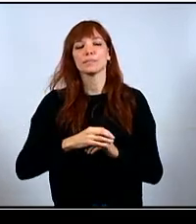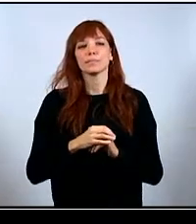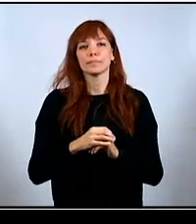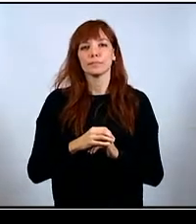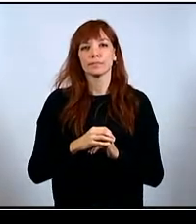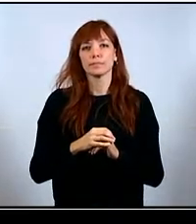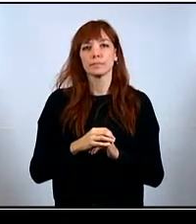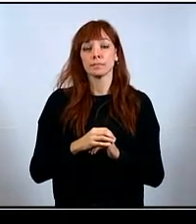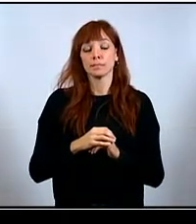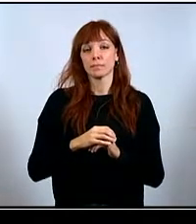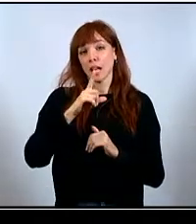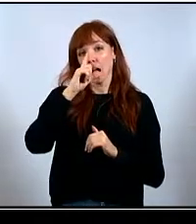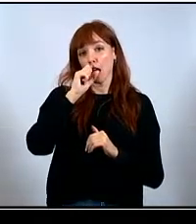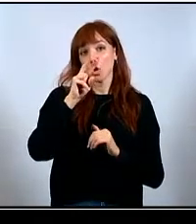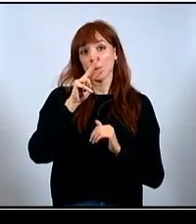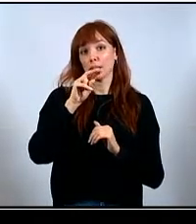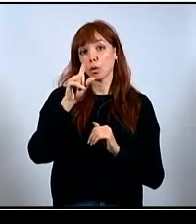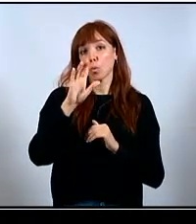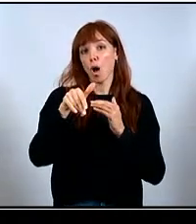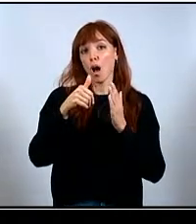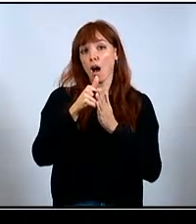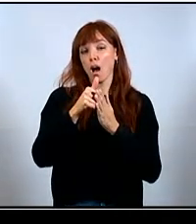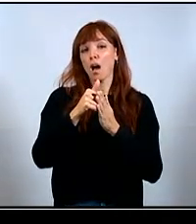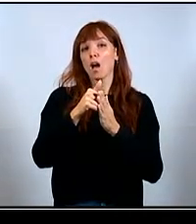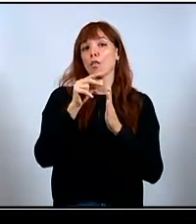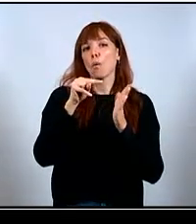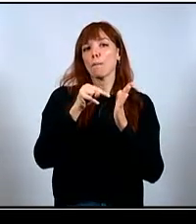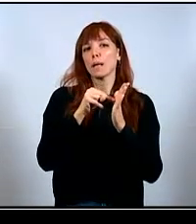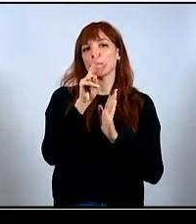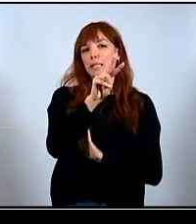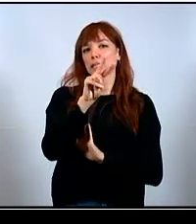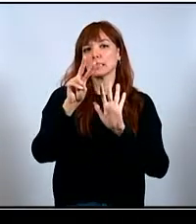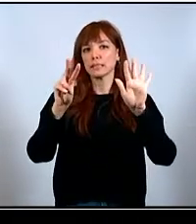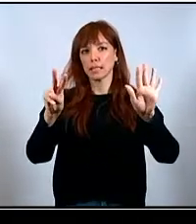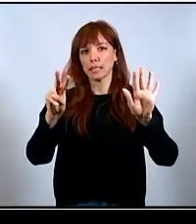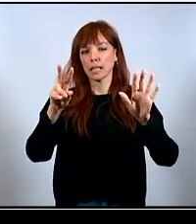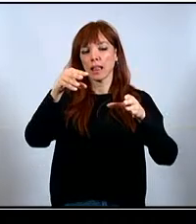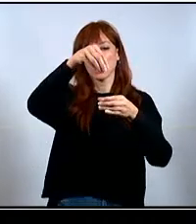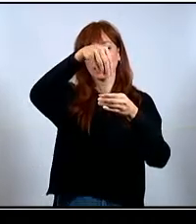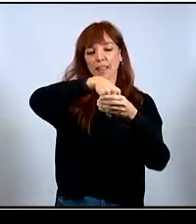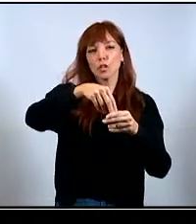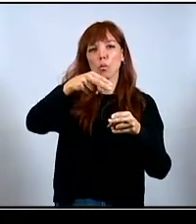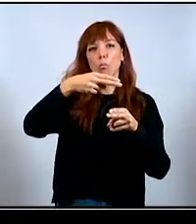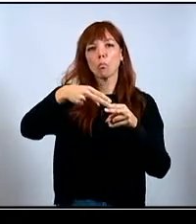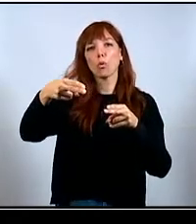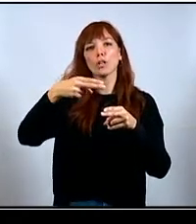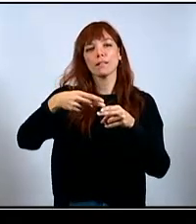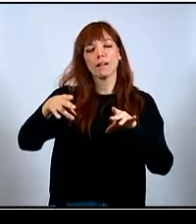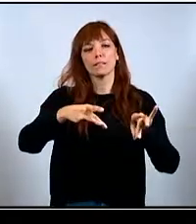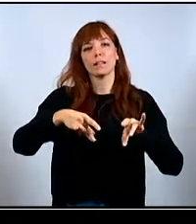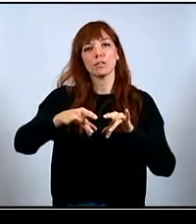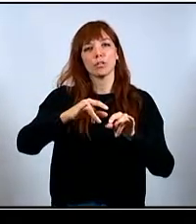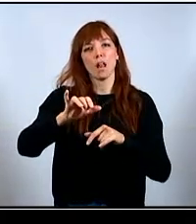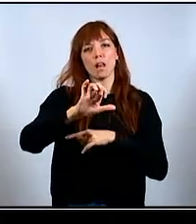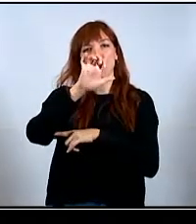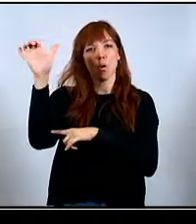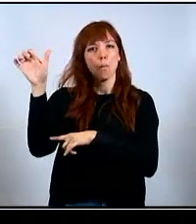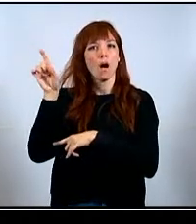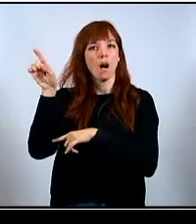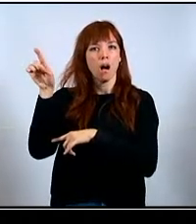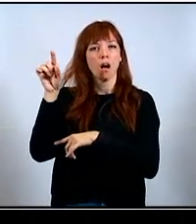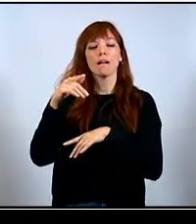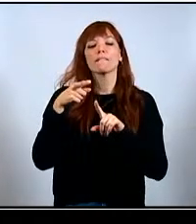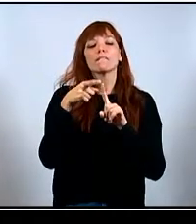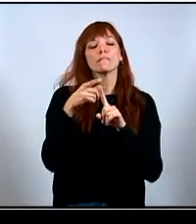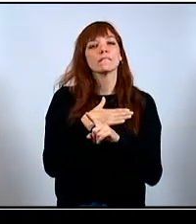para los años 21-27. La iniciativa se enmarca en las políticas de cooperación territorial financiadas por la Unión Europea, que busca fomentar